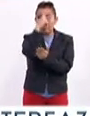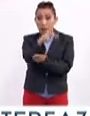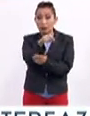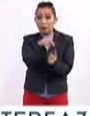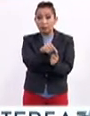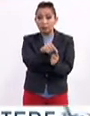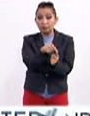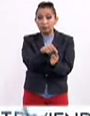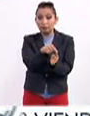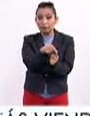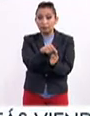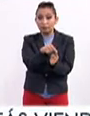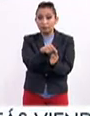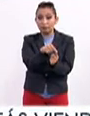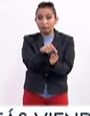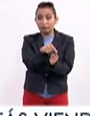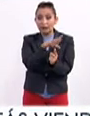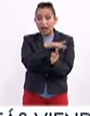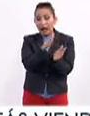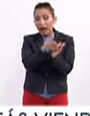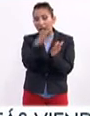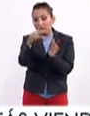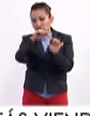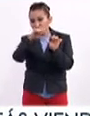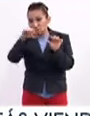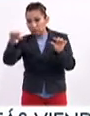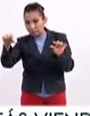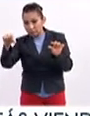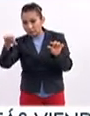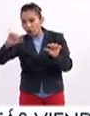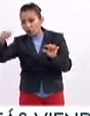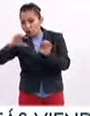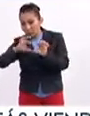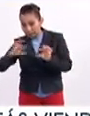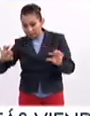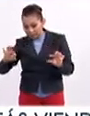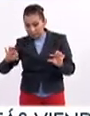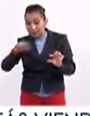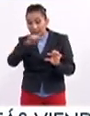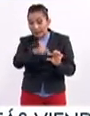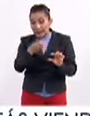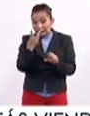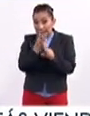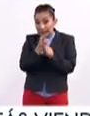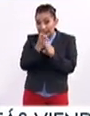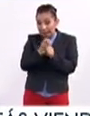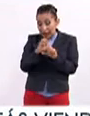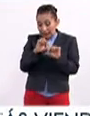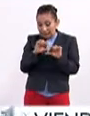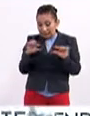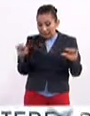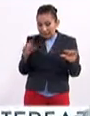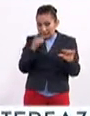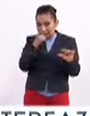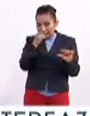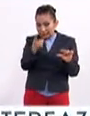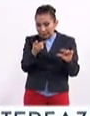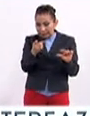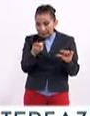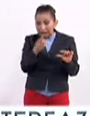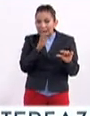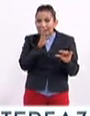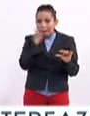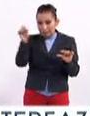mexicana. Hay un siguiente parrafito, otro más. En ese tercer parrafito viene